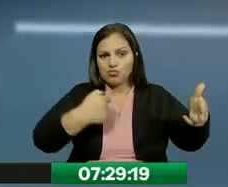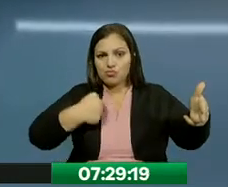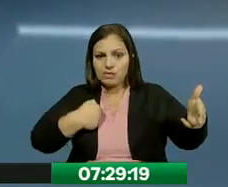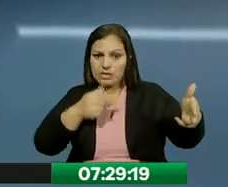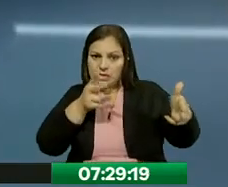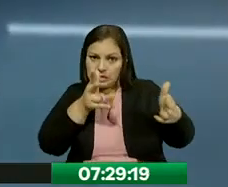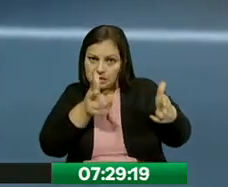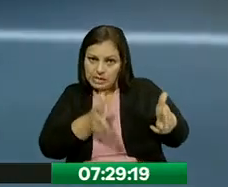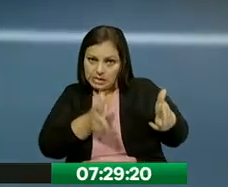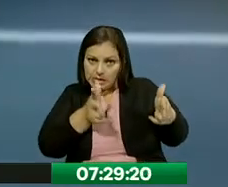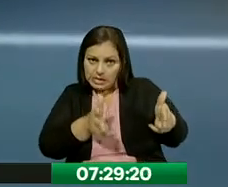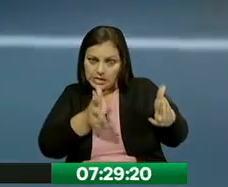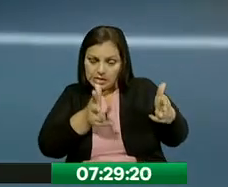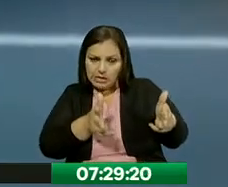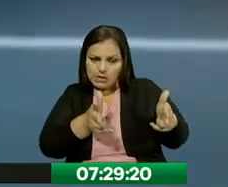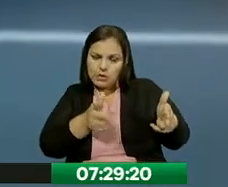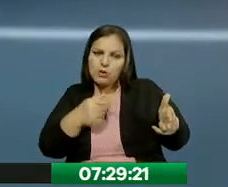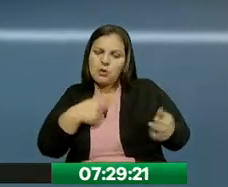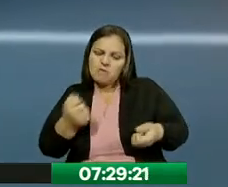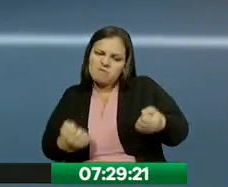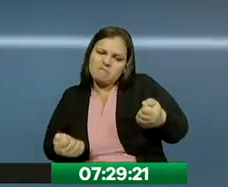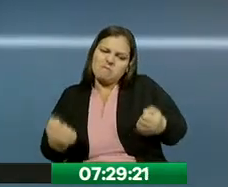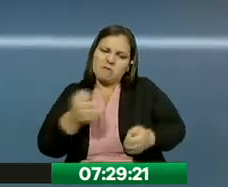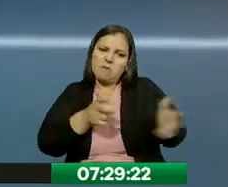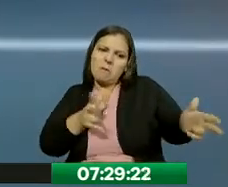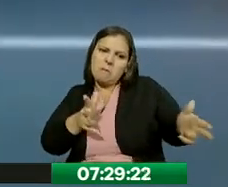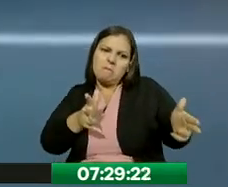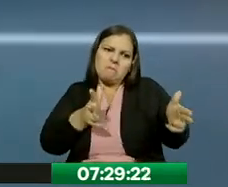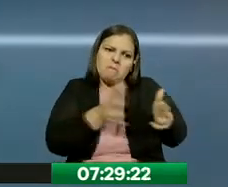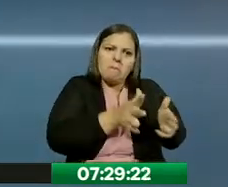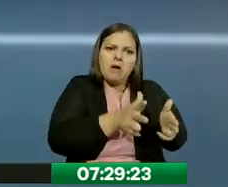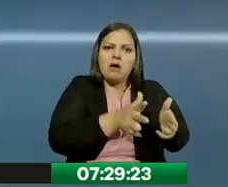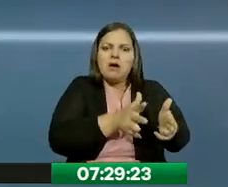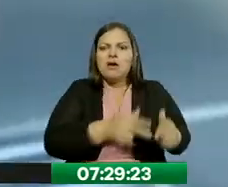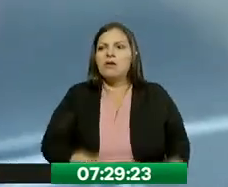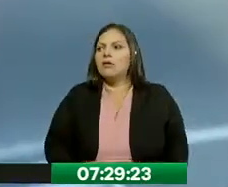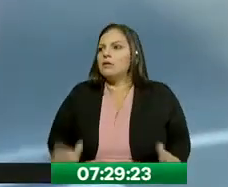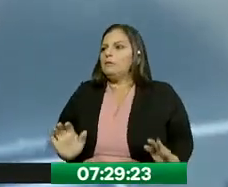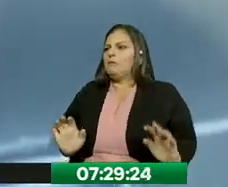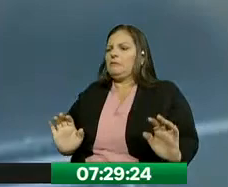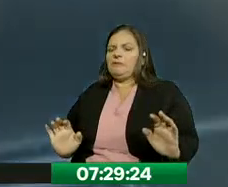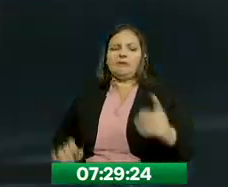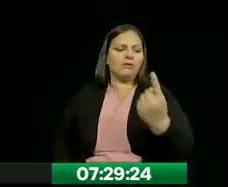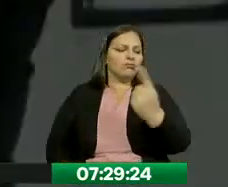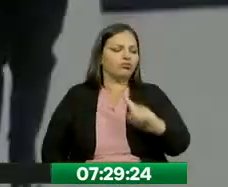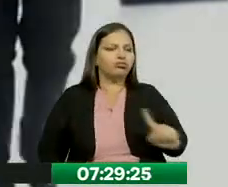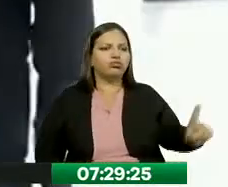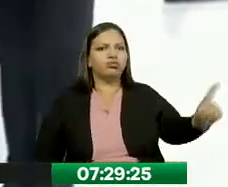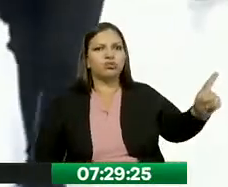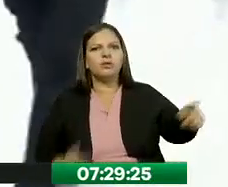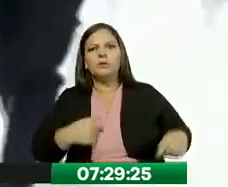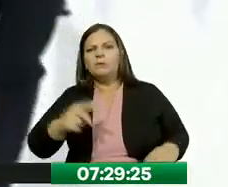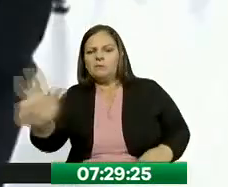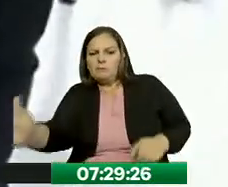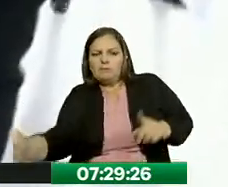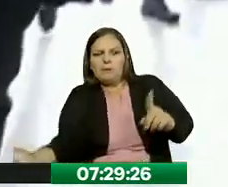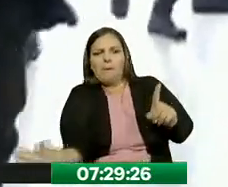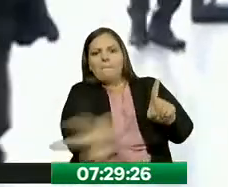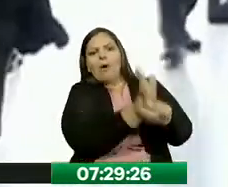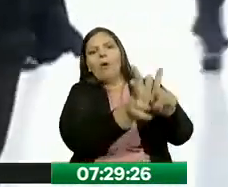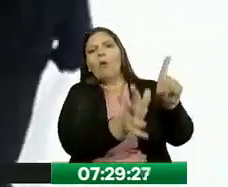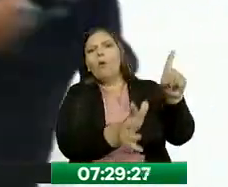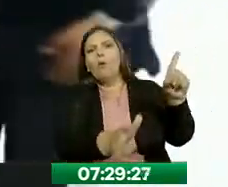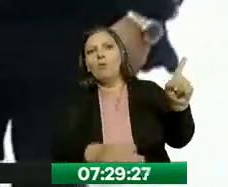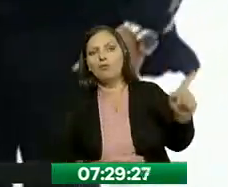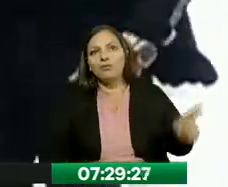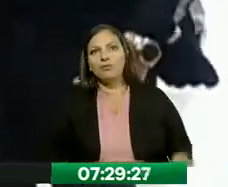señor que iba en otro vehículo me ayudó a agarrarlo a él hasta que minutos más tarde llegó la policía. Este caso lo